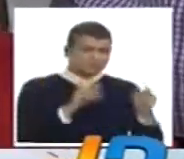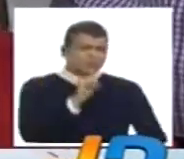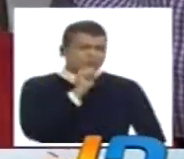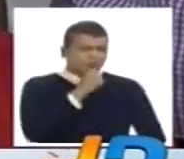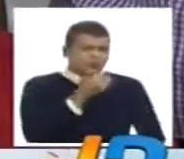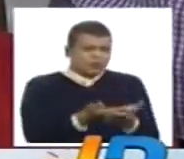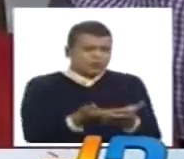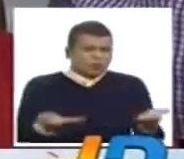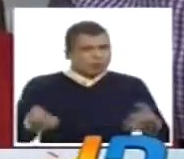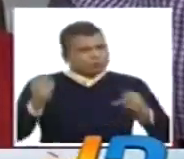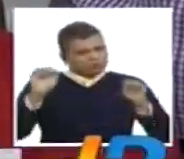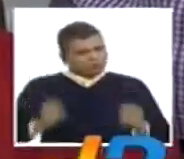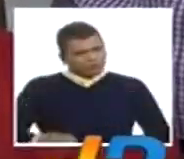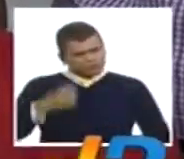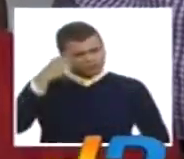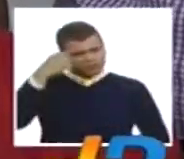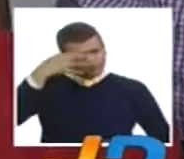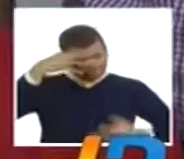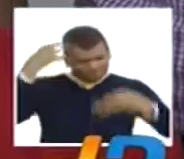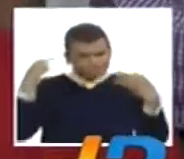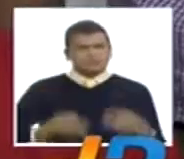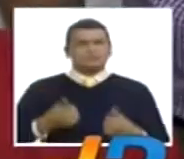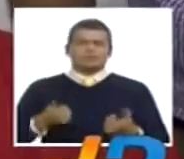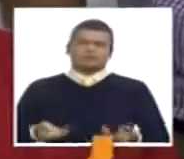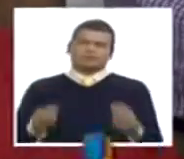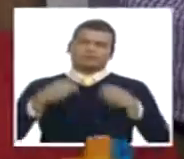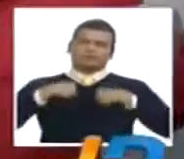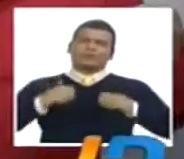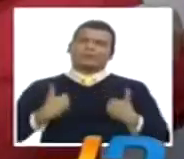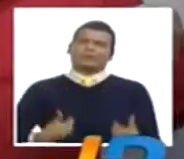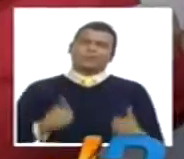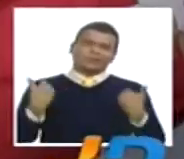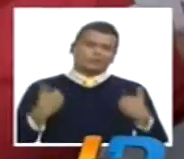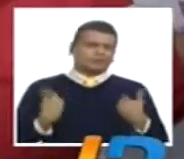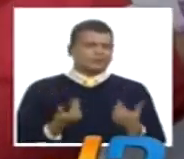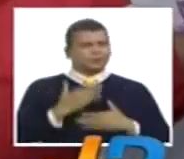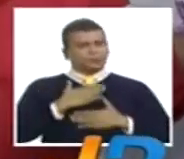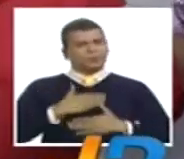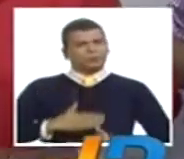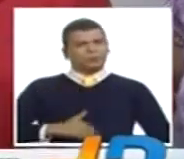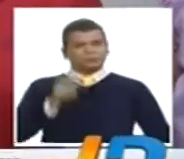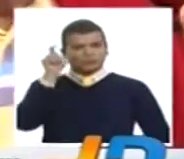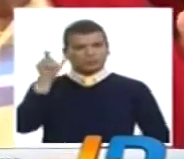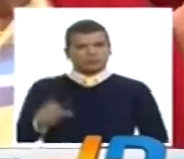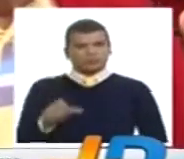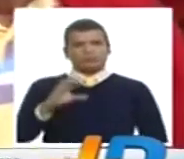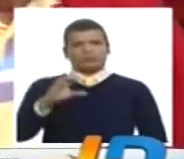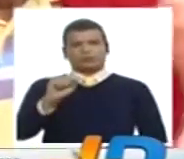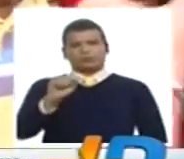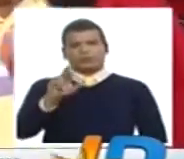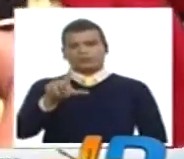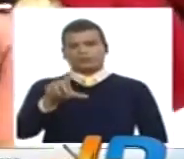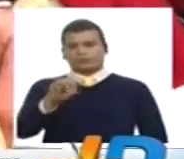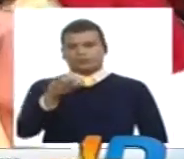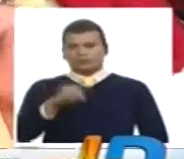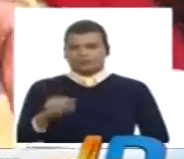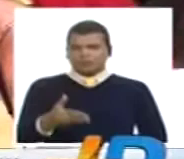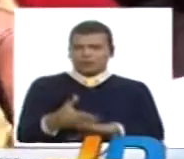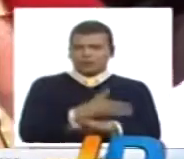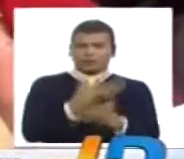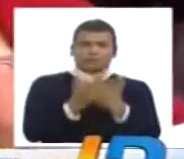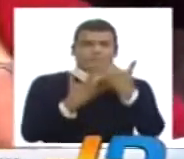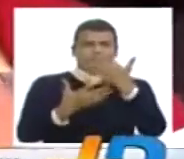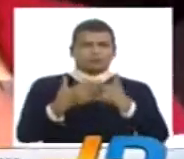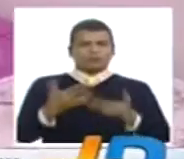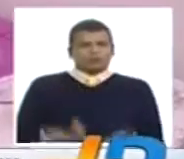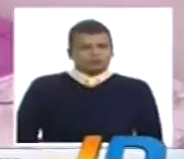volver a recobrar la fe, me llena satisfacción, me llena alegría. Para Carlos Freddy Mejía, ya un poco recuperado de las lesiones que sufrió en el